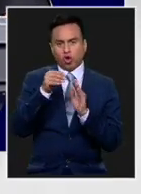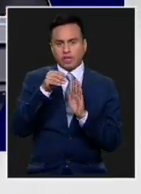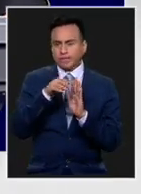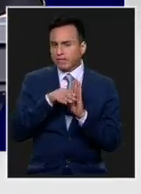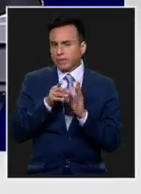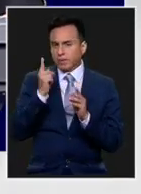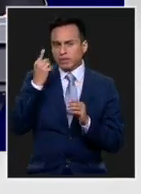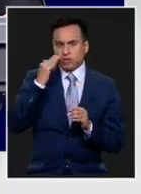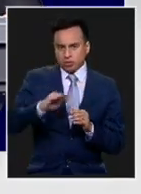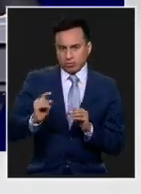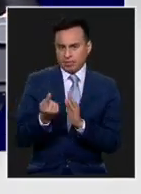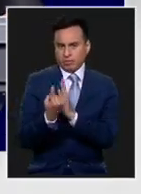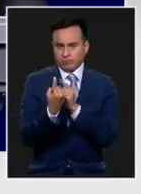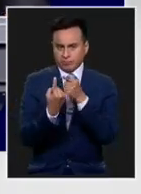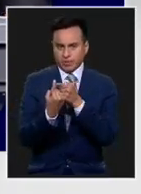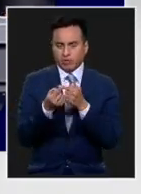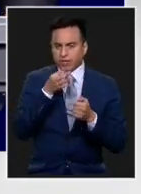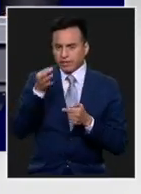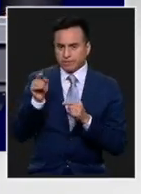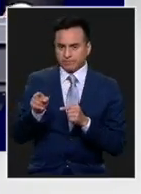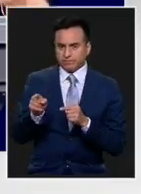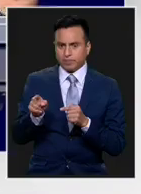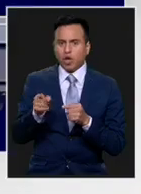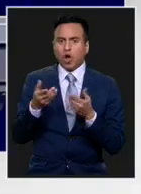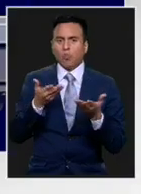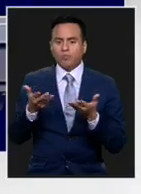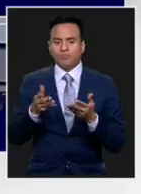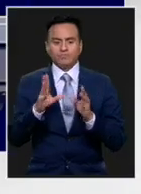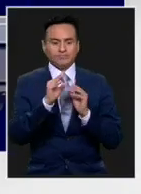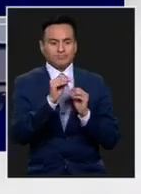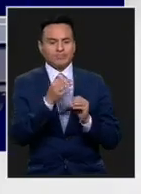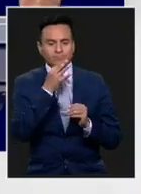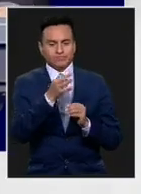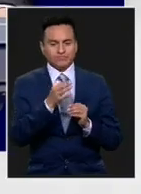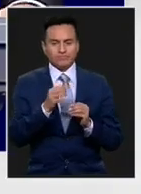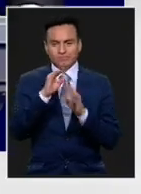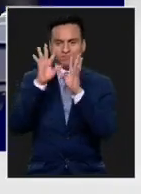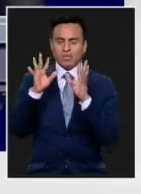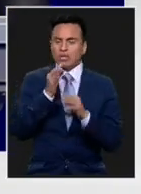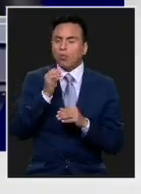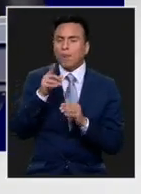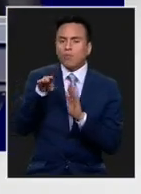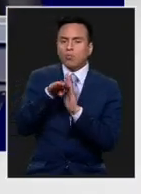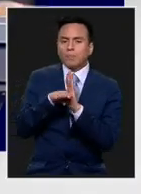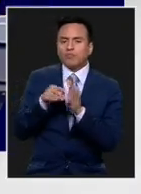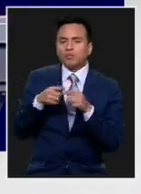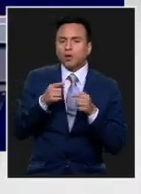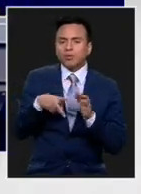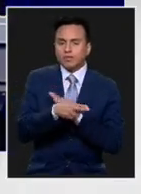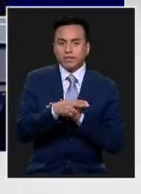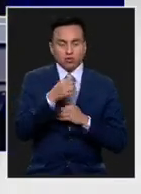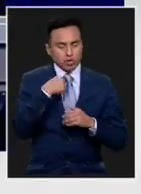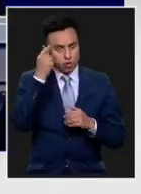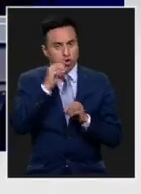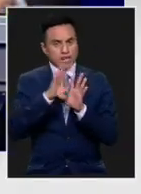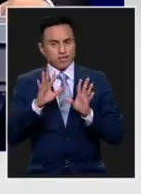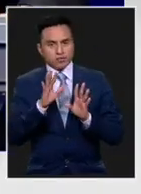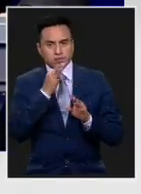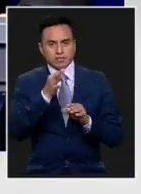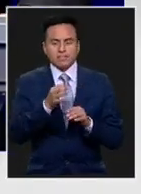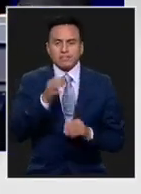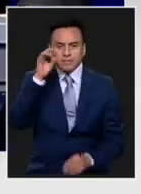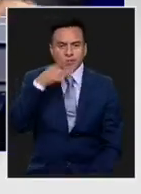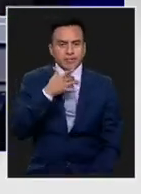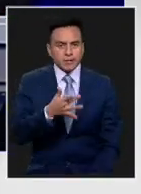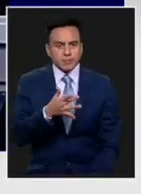Los Niños Primero en la Fila. Te quiero preguntar a ti, ¿cómo tú logras? Yo lo tengo clarito. ¿Equilibrio fiscal y qué programas sociales vas a cortar? Yo lo tengo clarito. ¿Cuáles vas a cortar? ¿Sabes